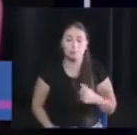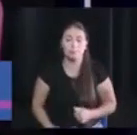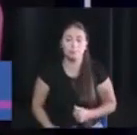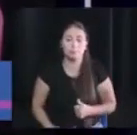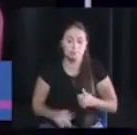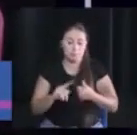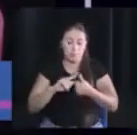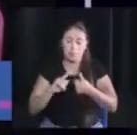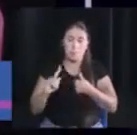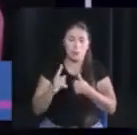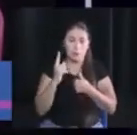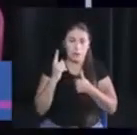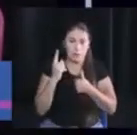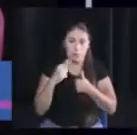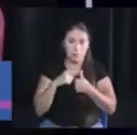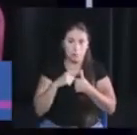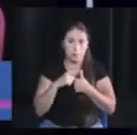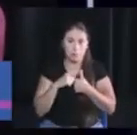La primera,